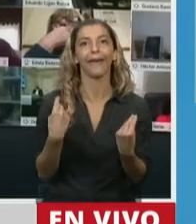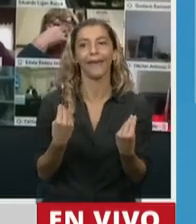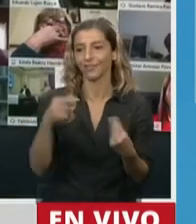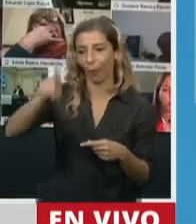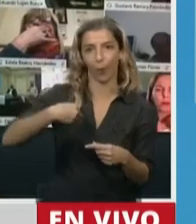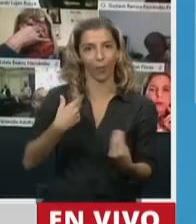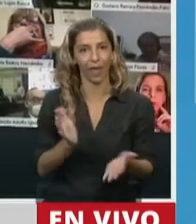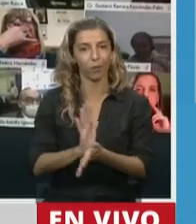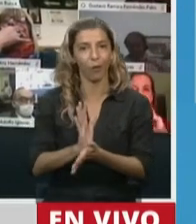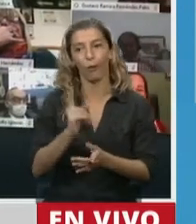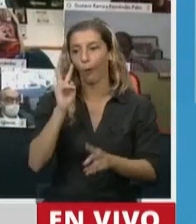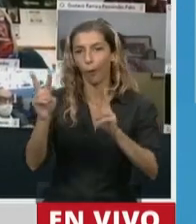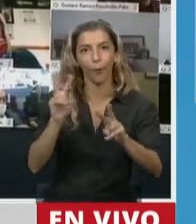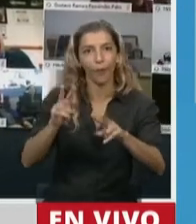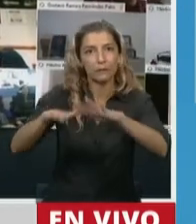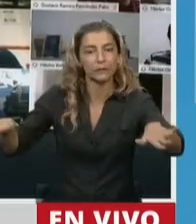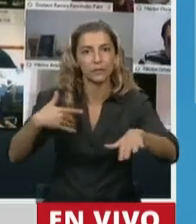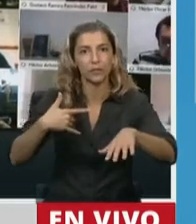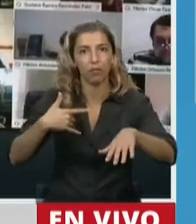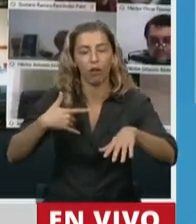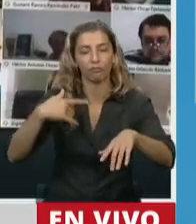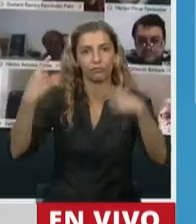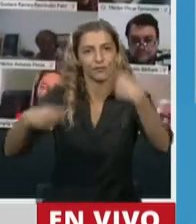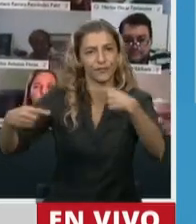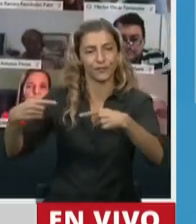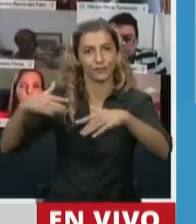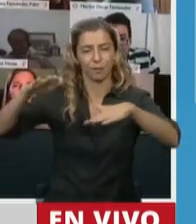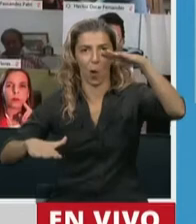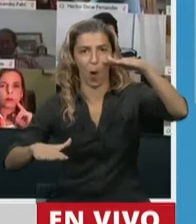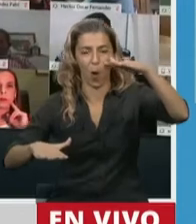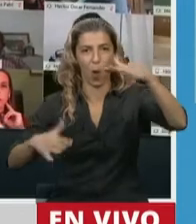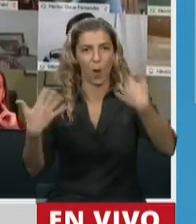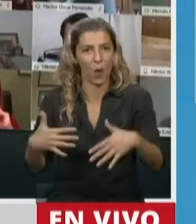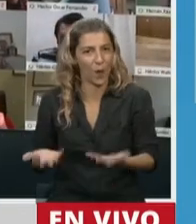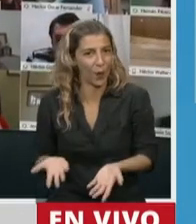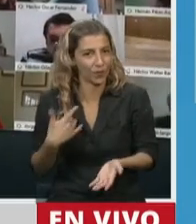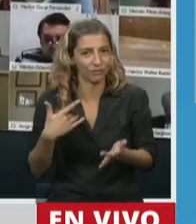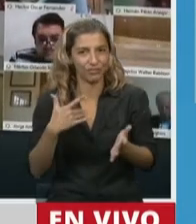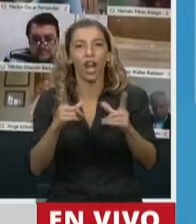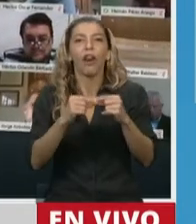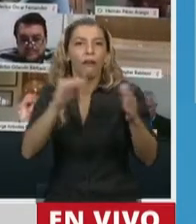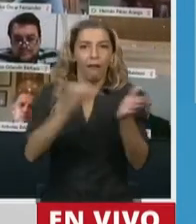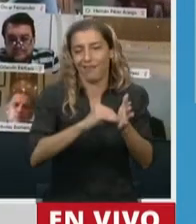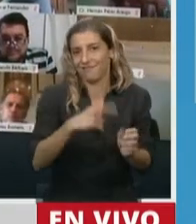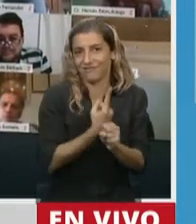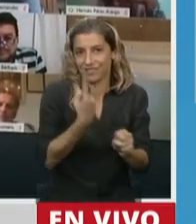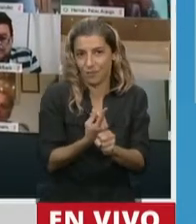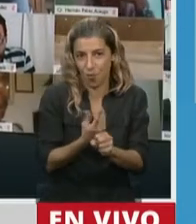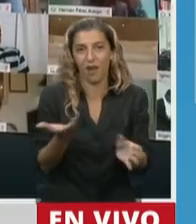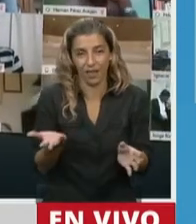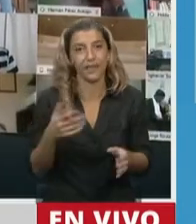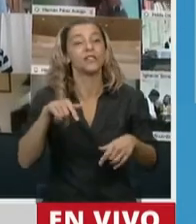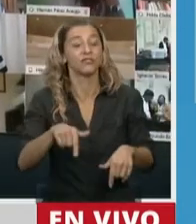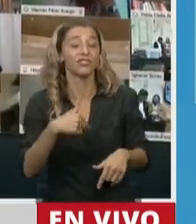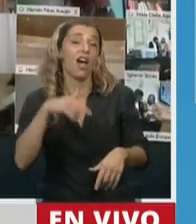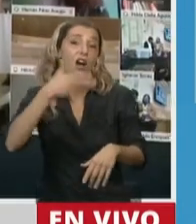sucediendo ahora en las escuelas, por supuesto que no es educación a distancia como lo prevé el artículo